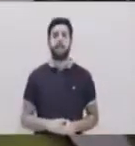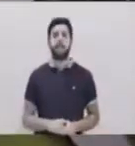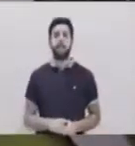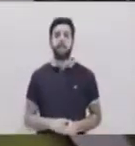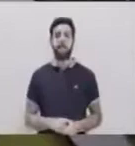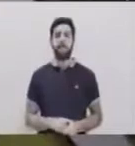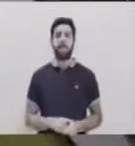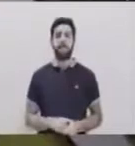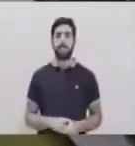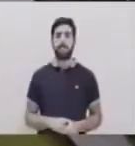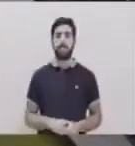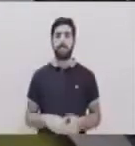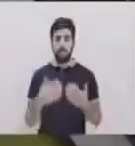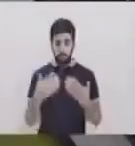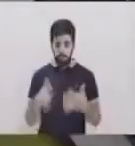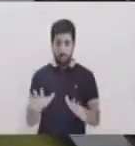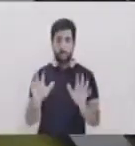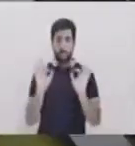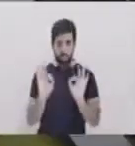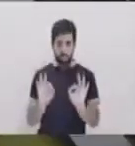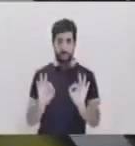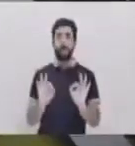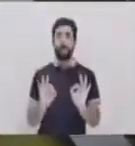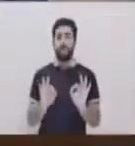¿verdad? Bueno, entonces ahora